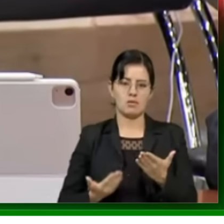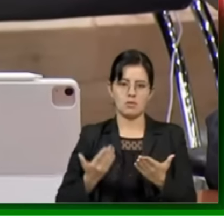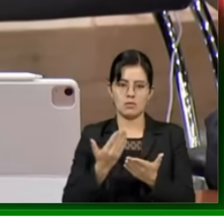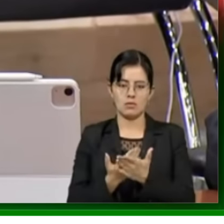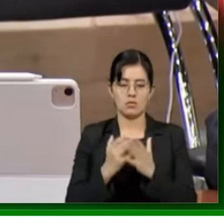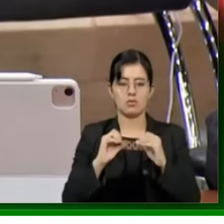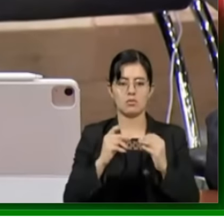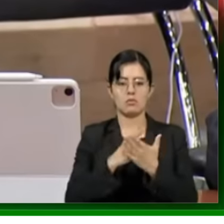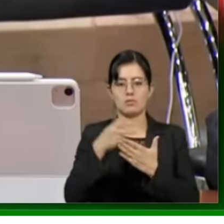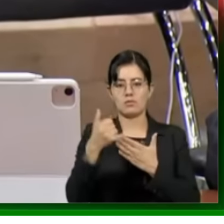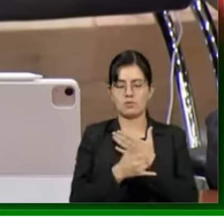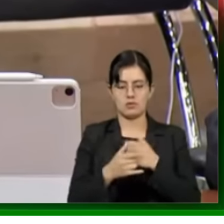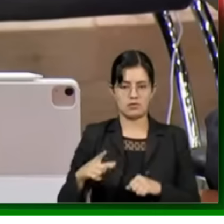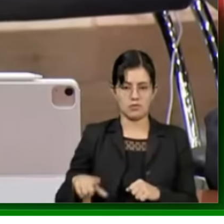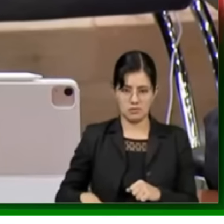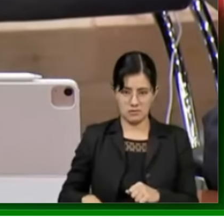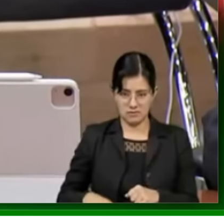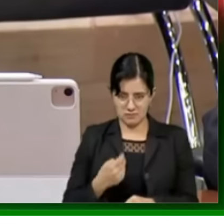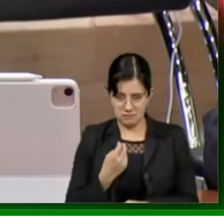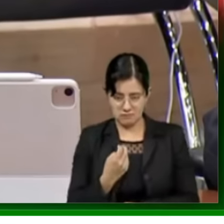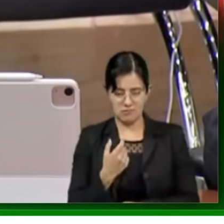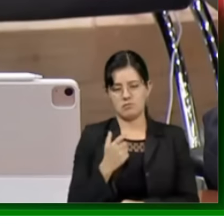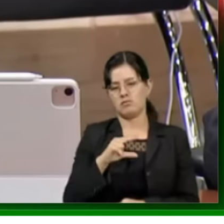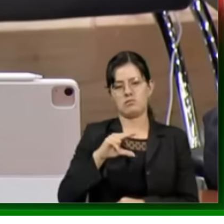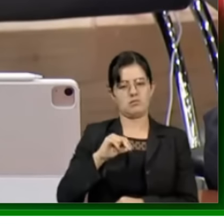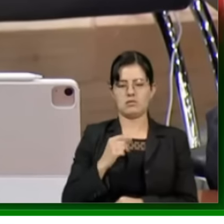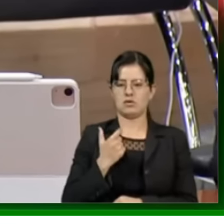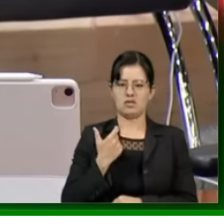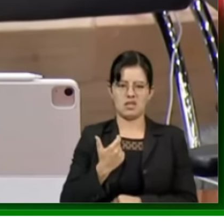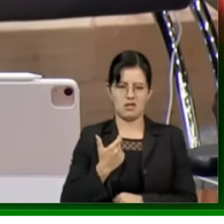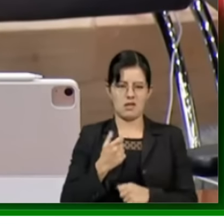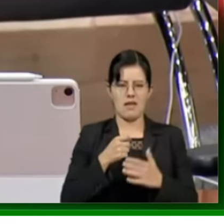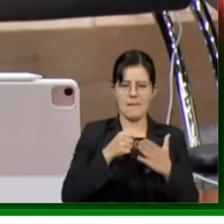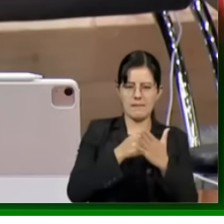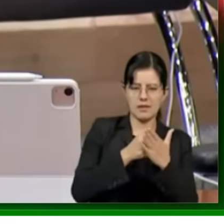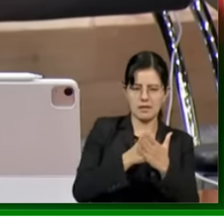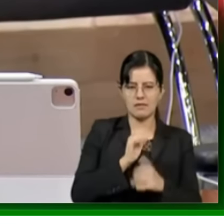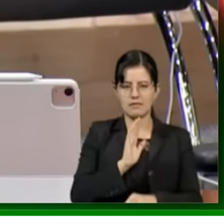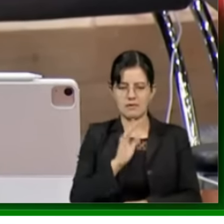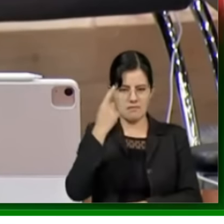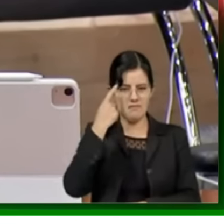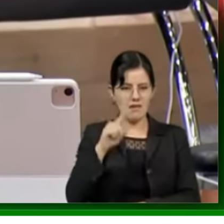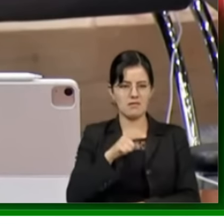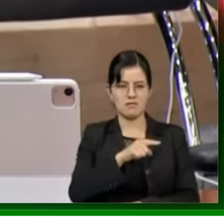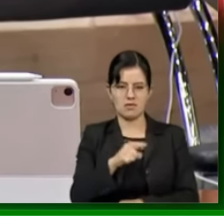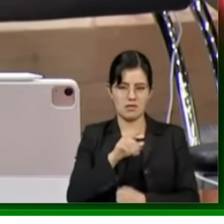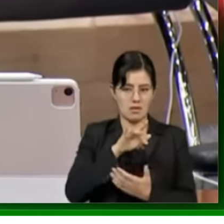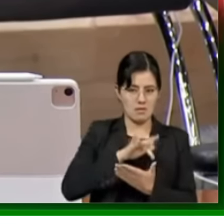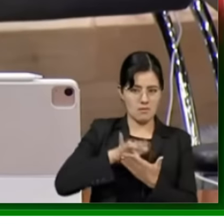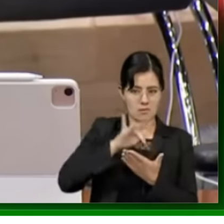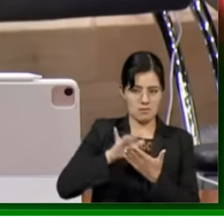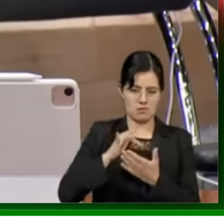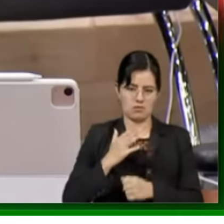planes de gobierno sino en dinero y amenazas para evitar que voten por la coalición que